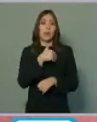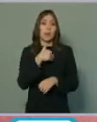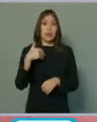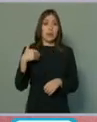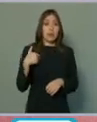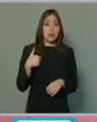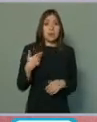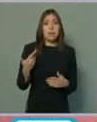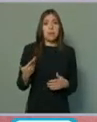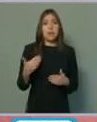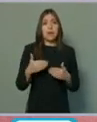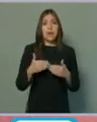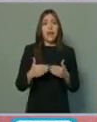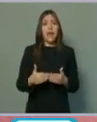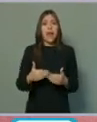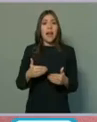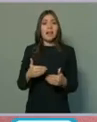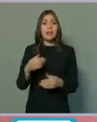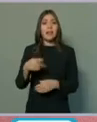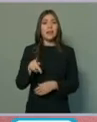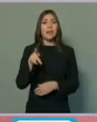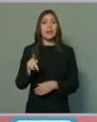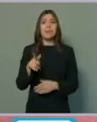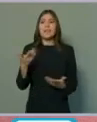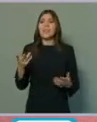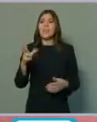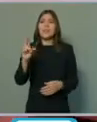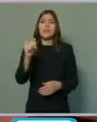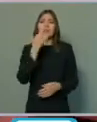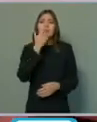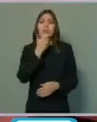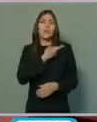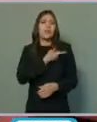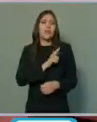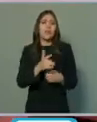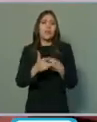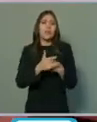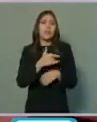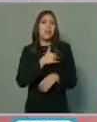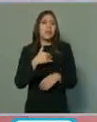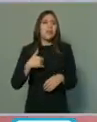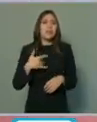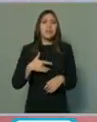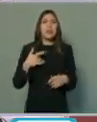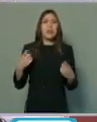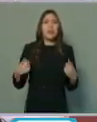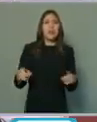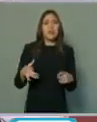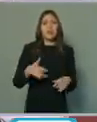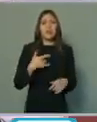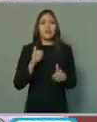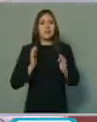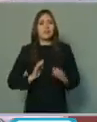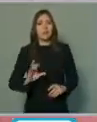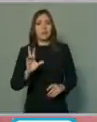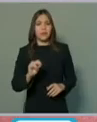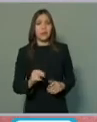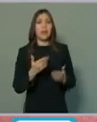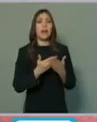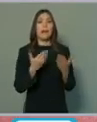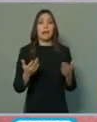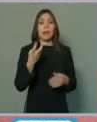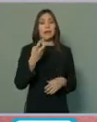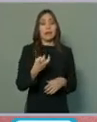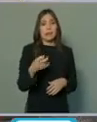mejor en estos días previos a tu menstruación no querrás que te toquen. Exacto. Porque sientes dolor, sientes incomodidad. Entonces esto es interesante